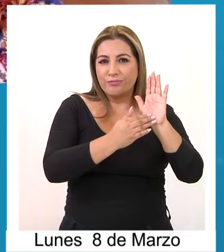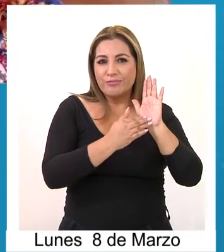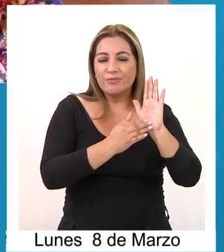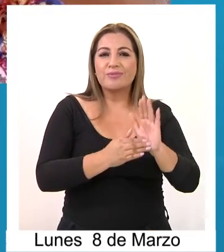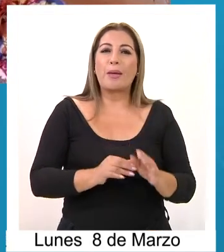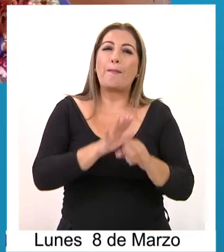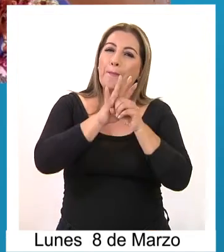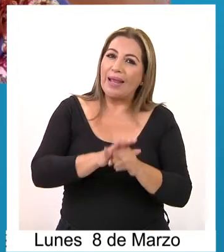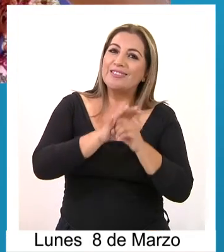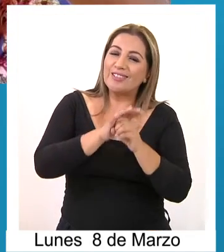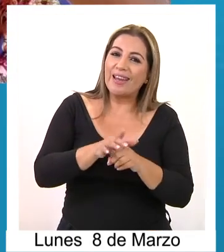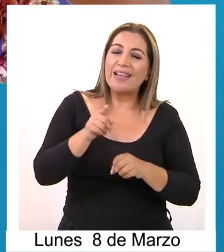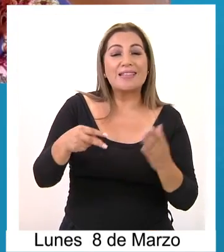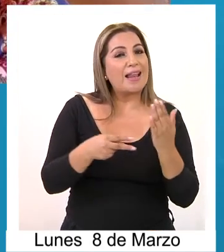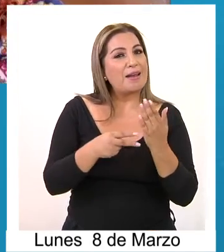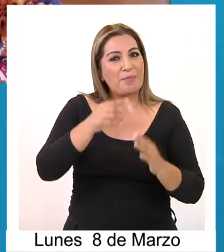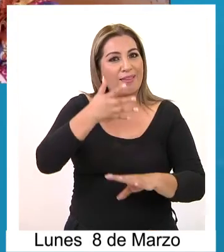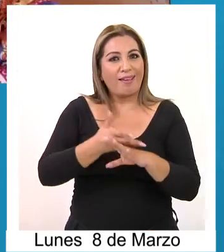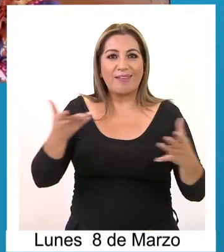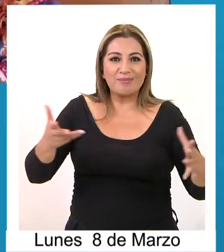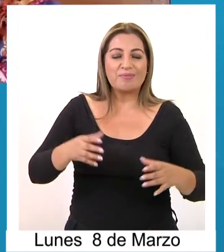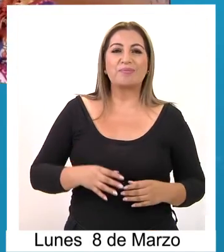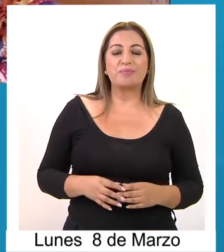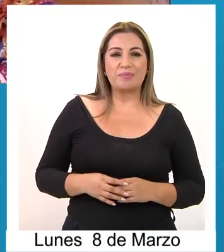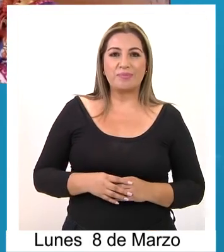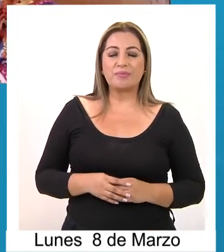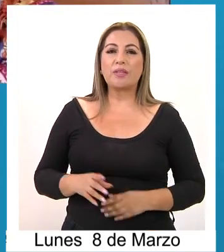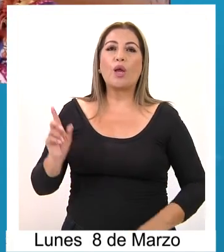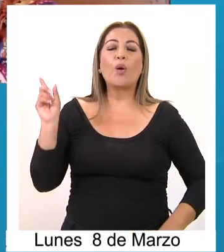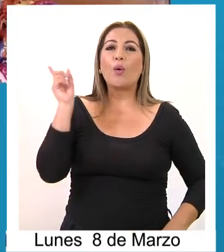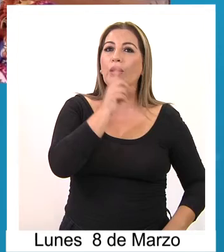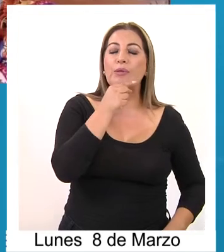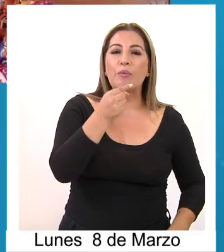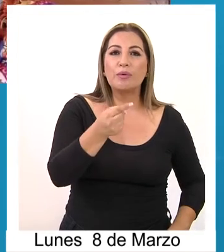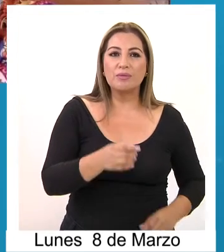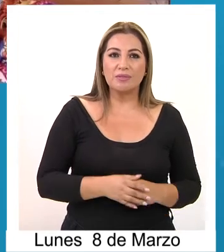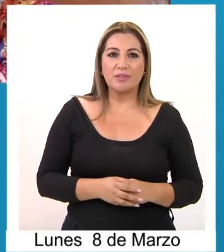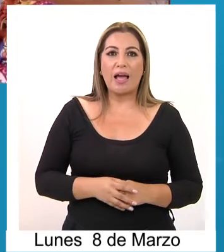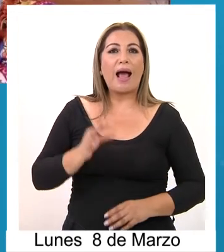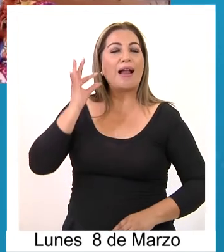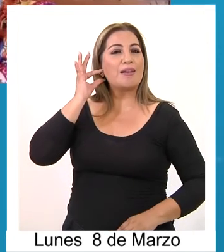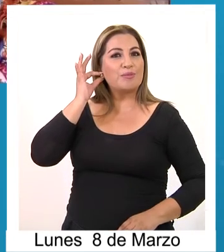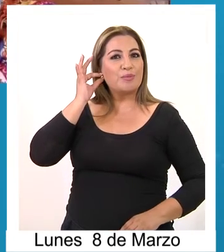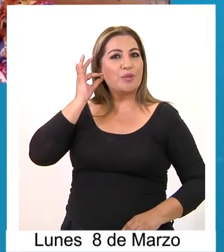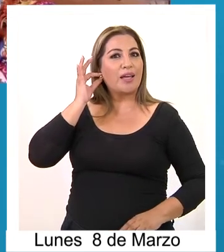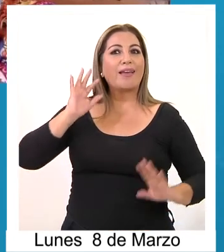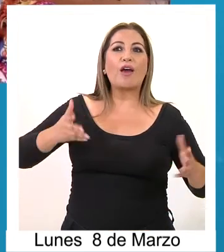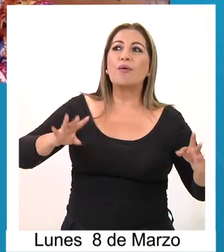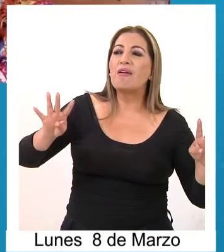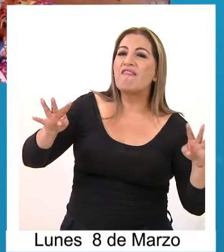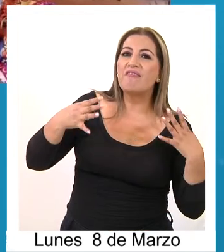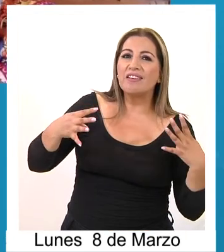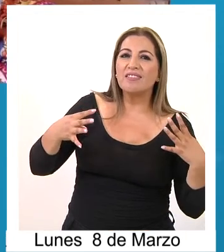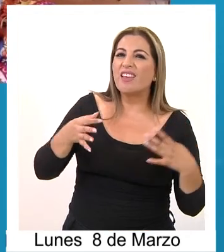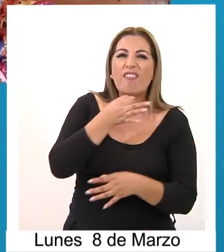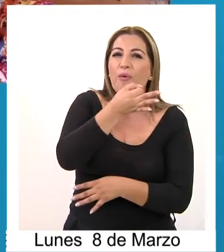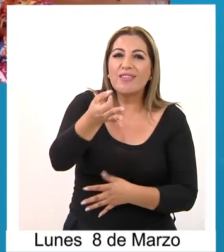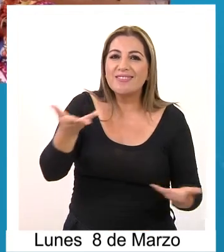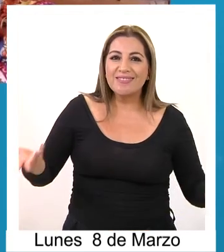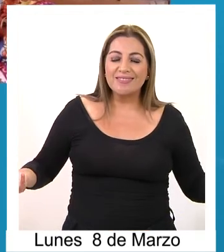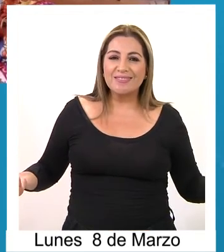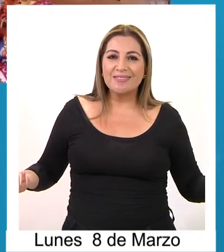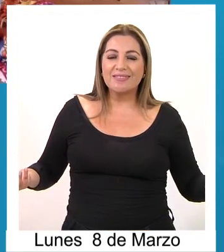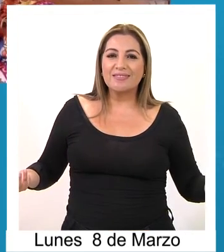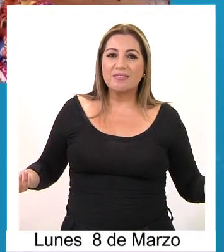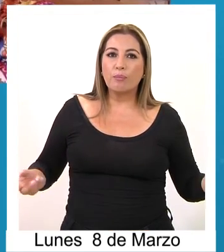presionando, ¿no? Son las sí. herramientas que tenemos. Por último, ¿qué le decimos a las mujeres que nos están viendo, que están viendo el programa,